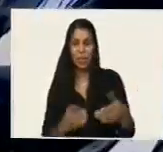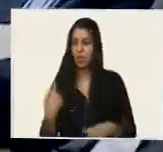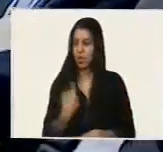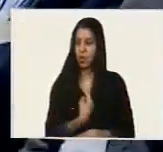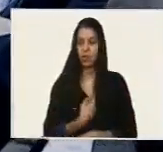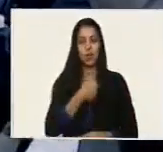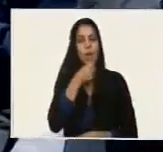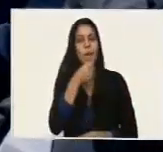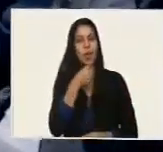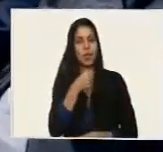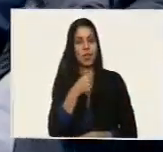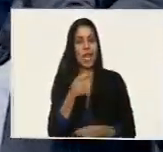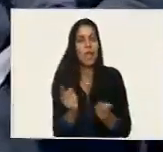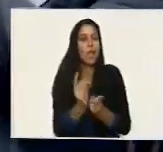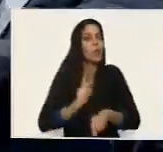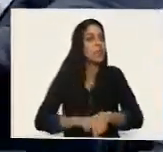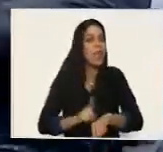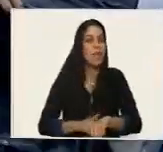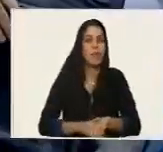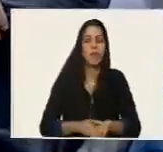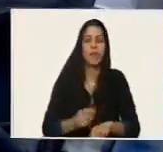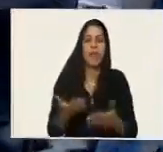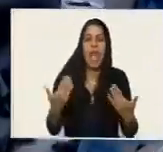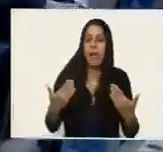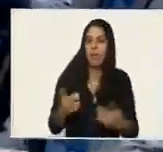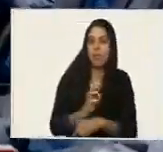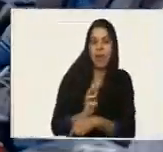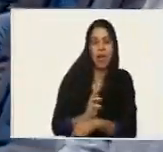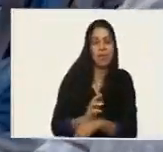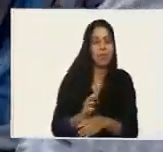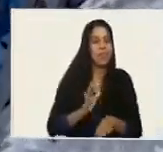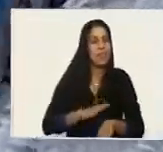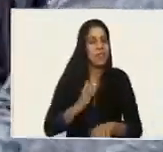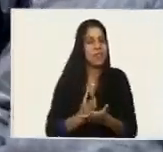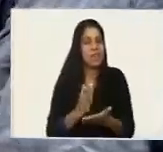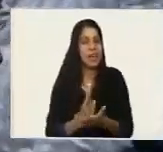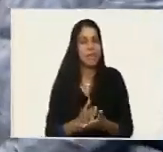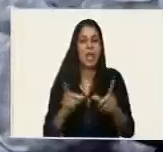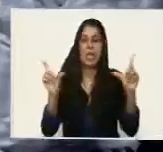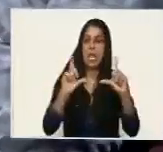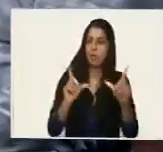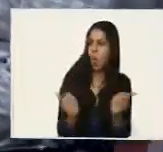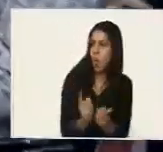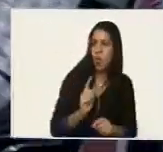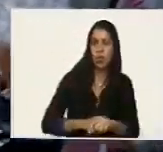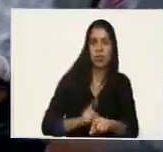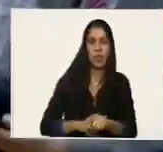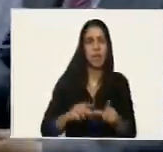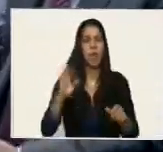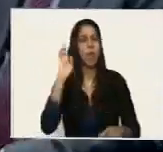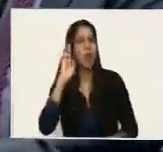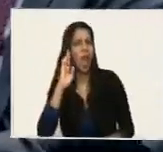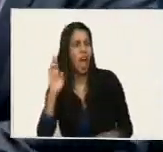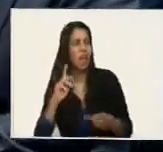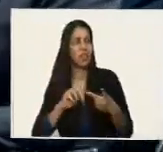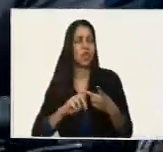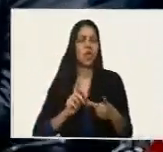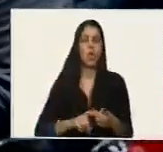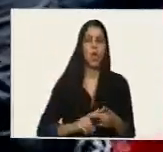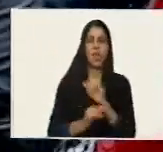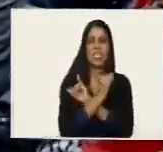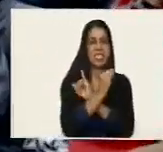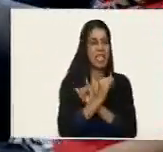por el tiempo. O sea, uno tiene que ser, lo tiene limitado en televisión, en la radio, en la prensa, y ahora en internet mucho